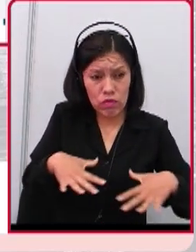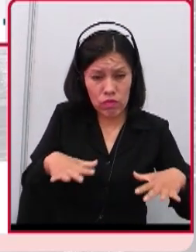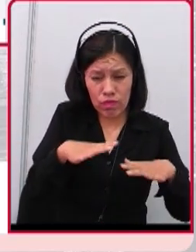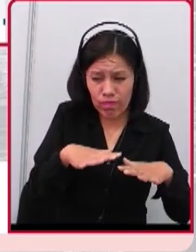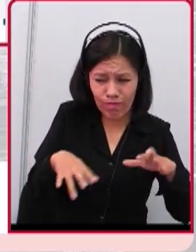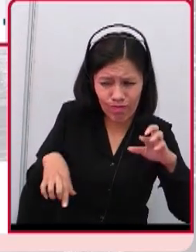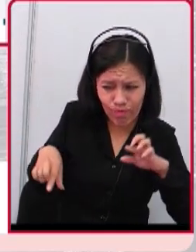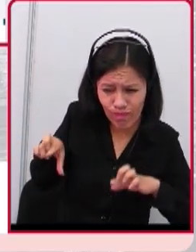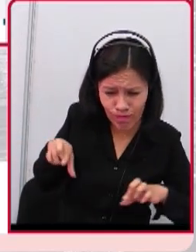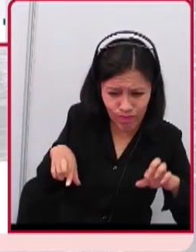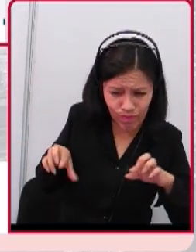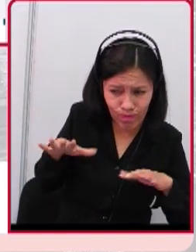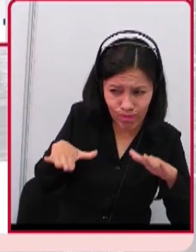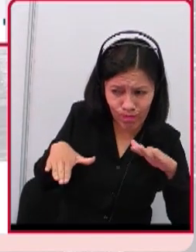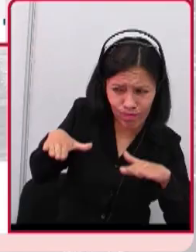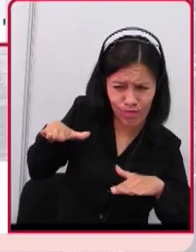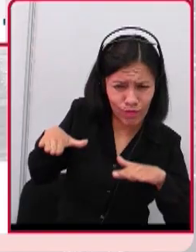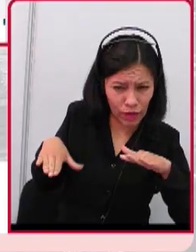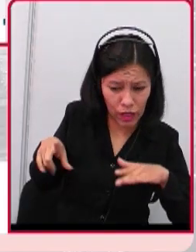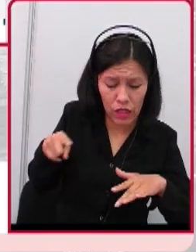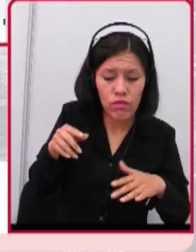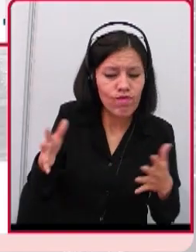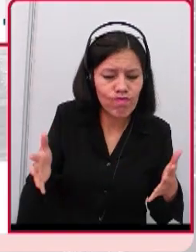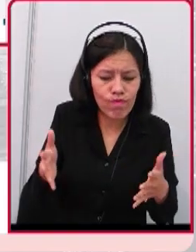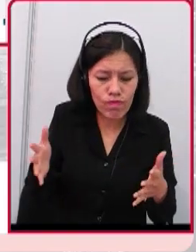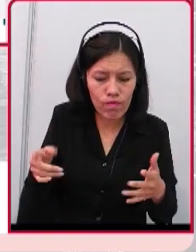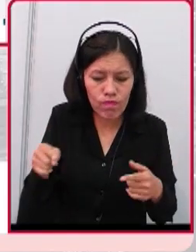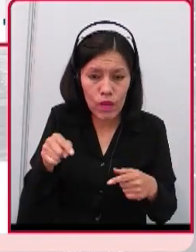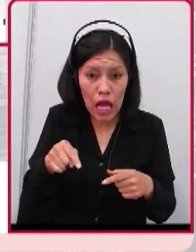sobre los recursos minerales